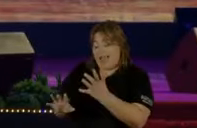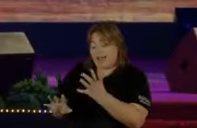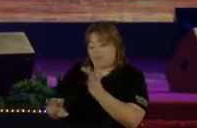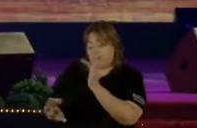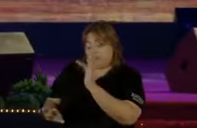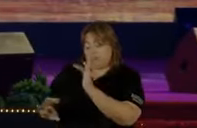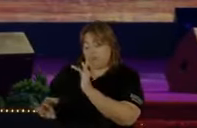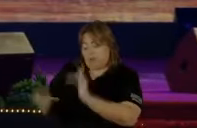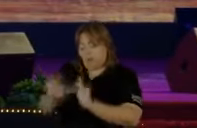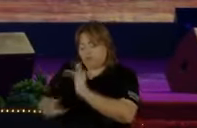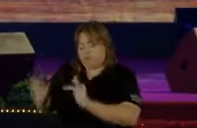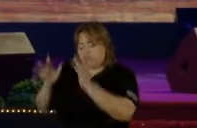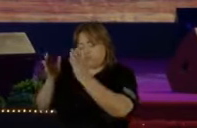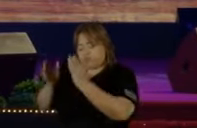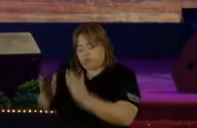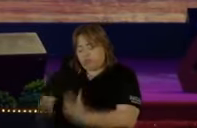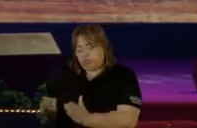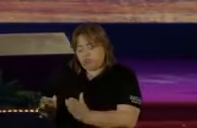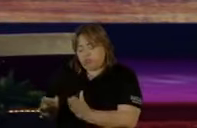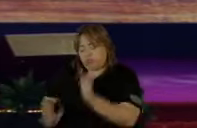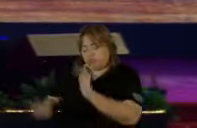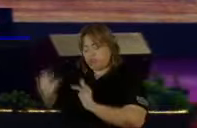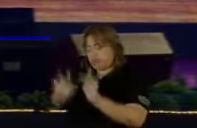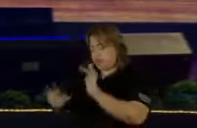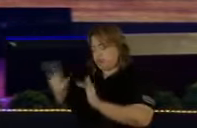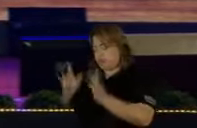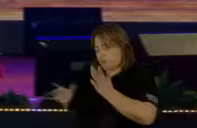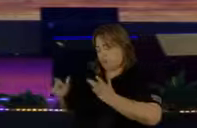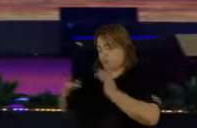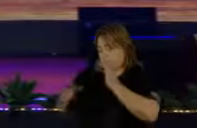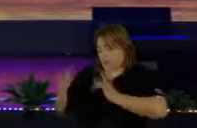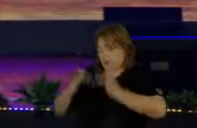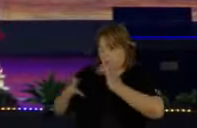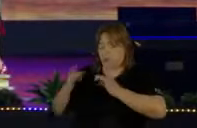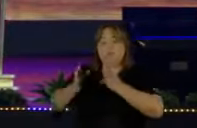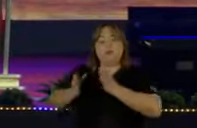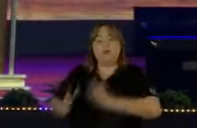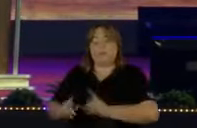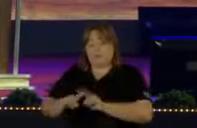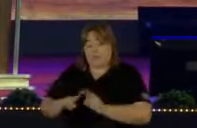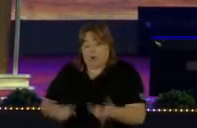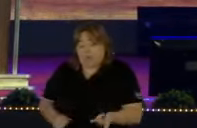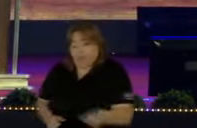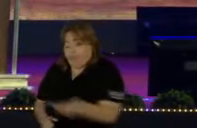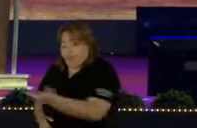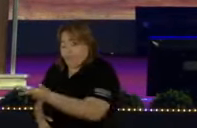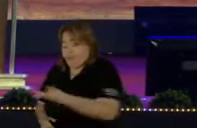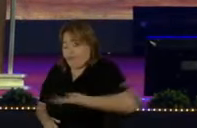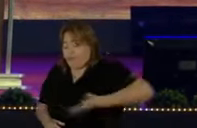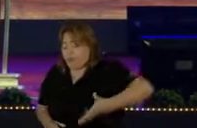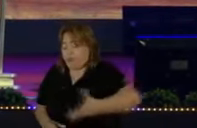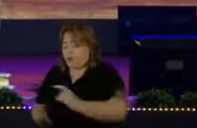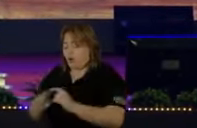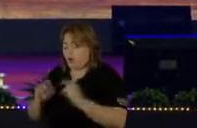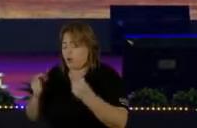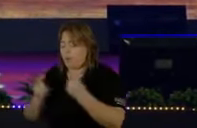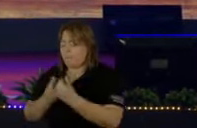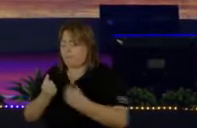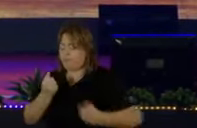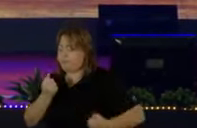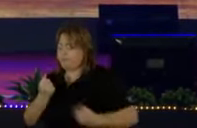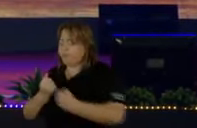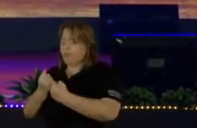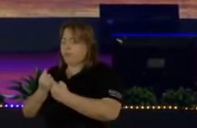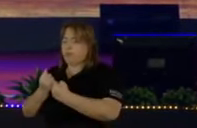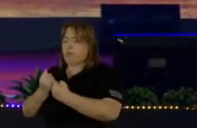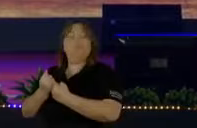El Consolador los consoló a todos, pero ellos entre sí se fortalecían en el Señor.